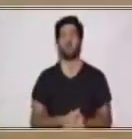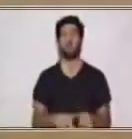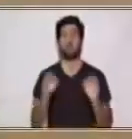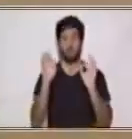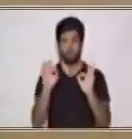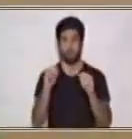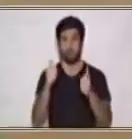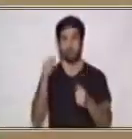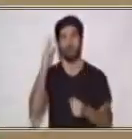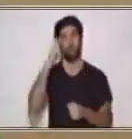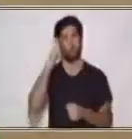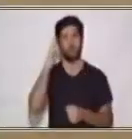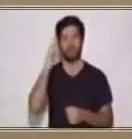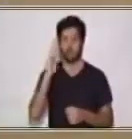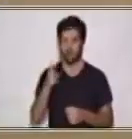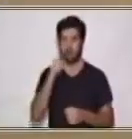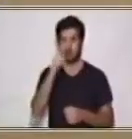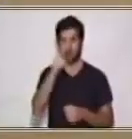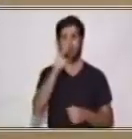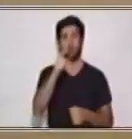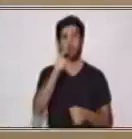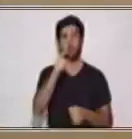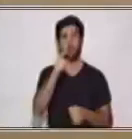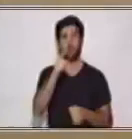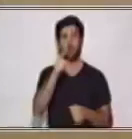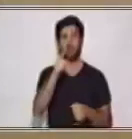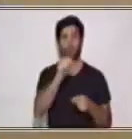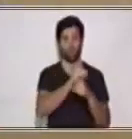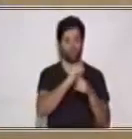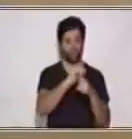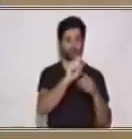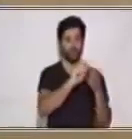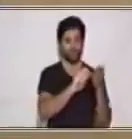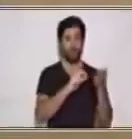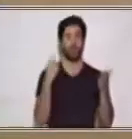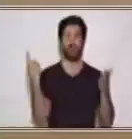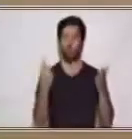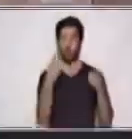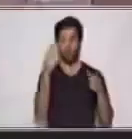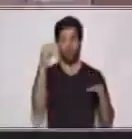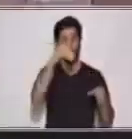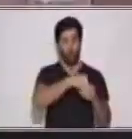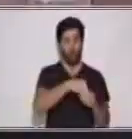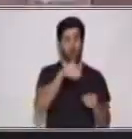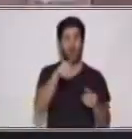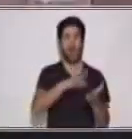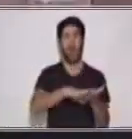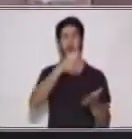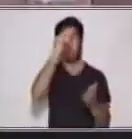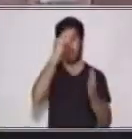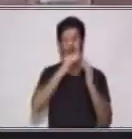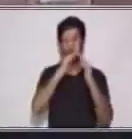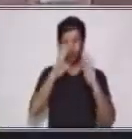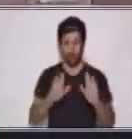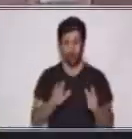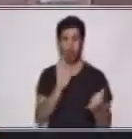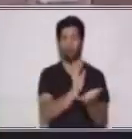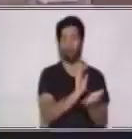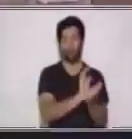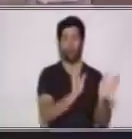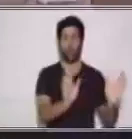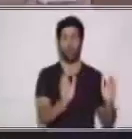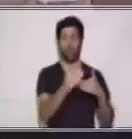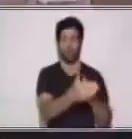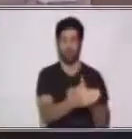Ten presente, por favor, guardar tus trabajos y ejercicios en tu portafolio de Aprendo en Casa. Y con quienes estés, pues